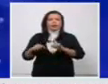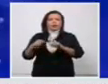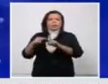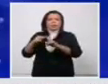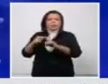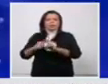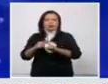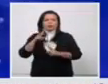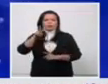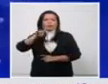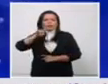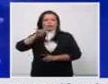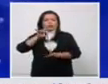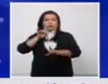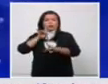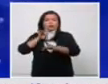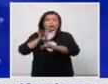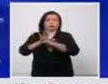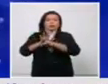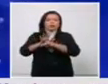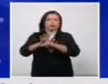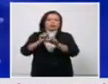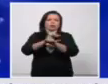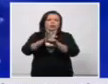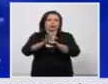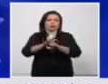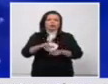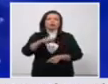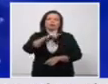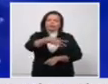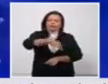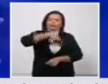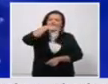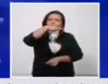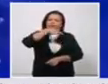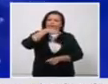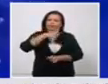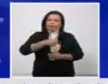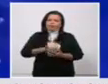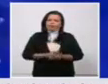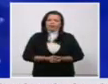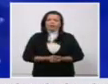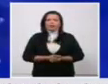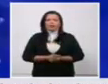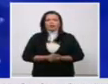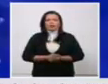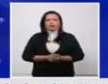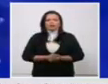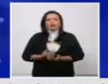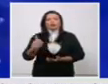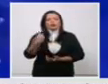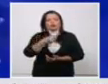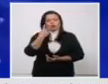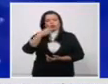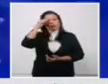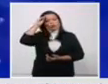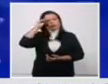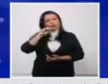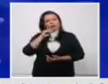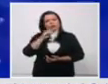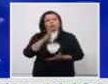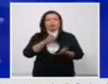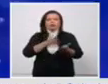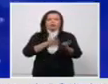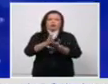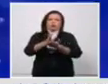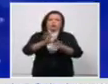pandemia. Y como tú dices, Gisela, no se ve todo. Si estamos inconformes nosotros con lo que nos está pasando,